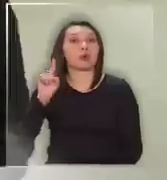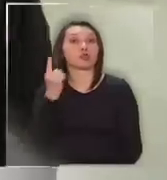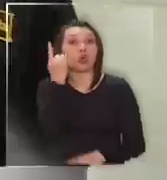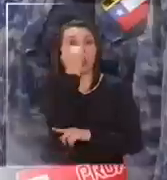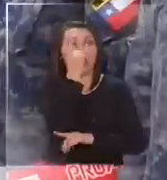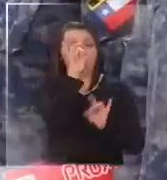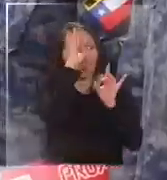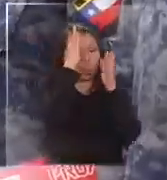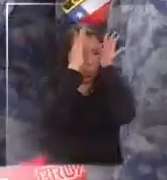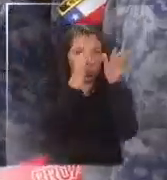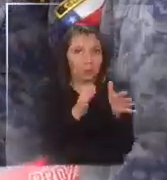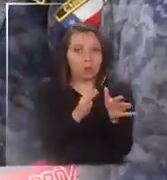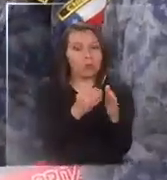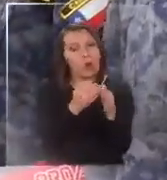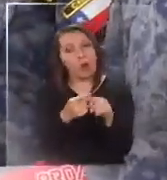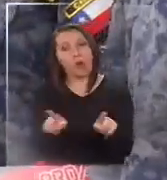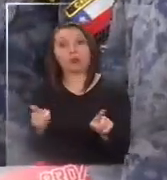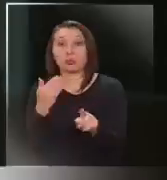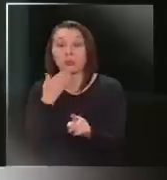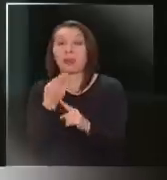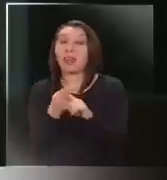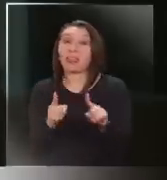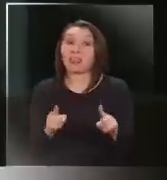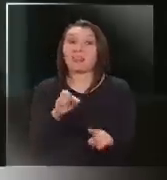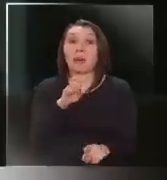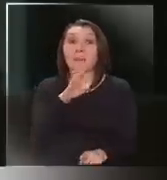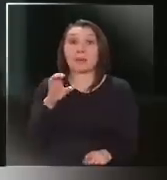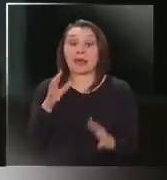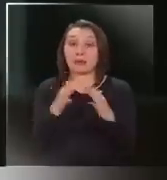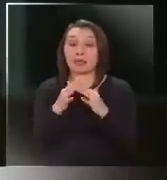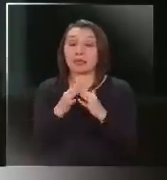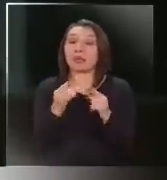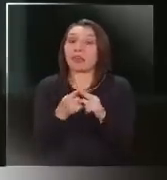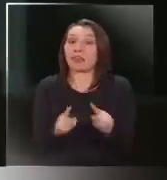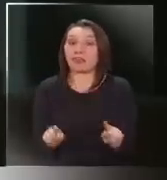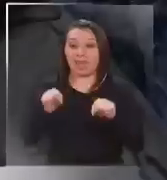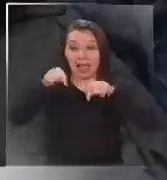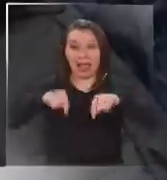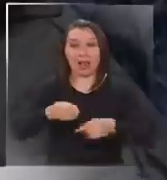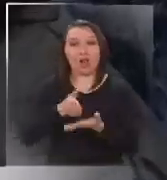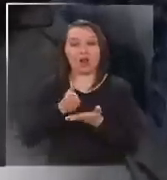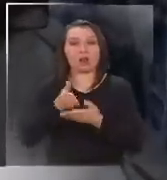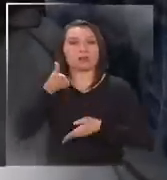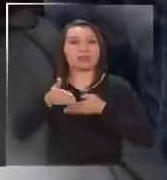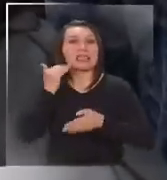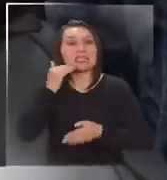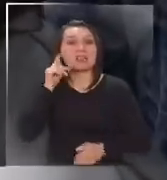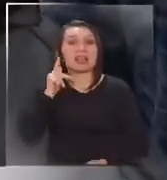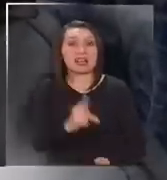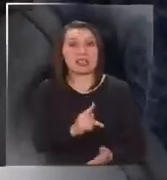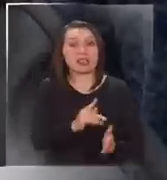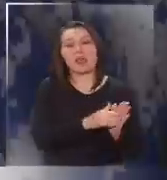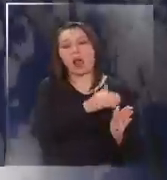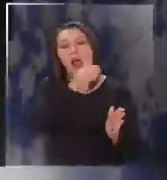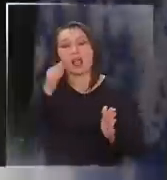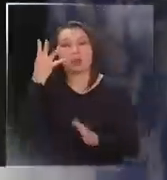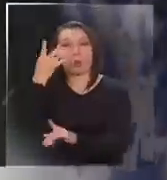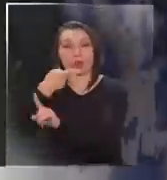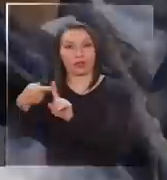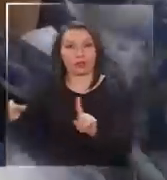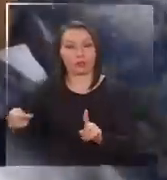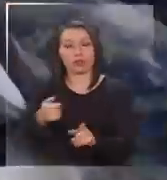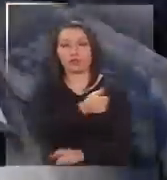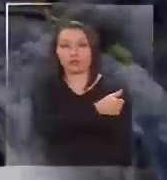la universidad. Lo que lo diferencia de los demás premilitares que hay en el país es que en este colegio asisten niños desde kinder a cuarto medio